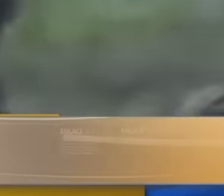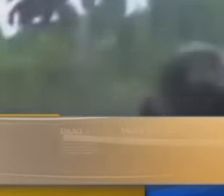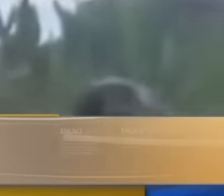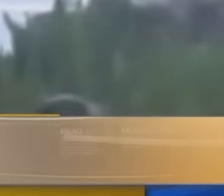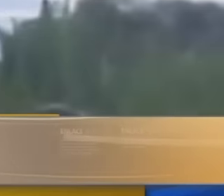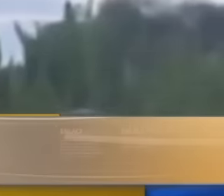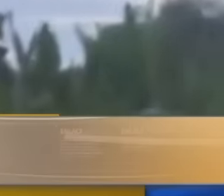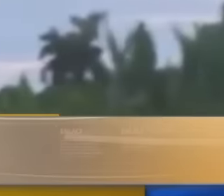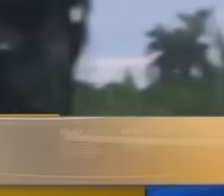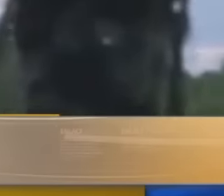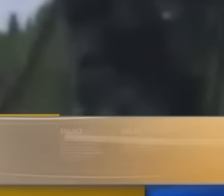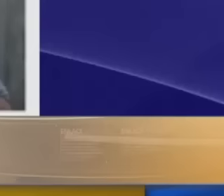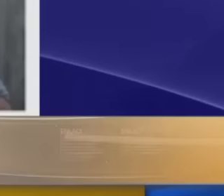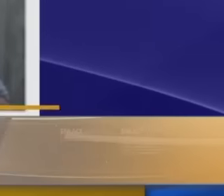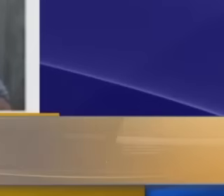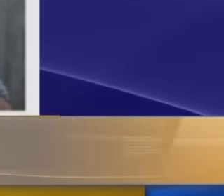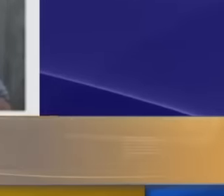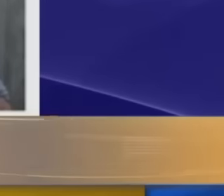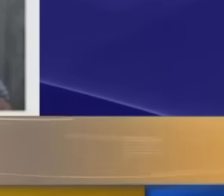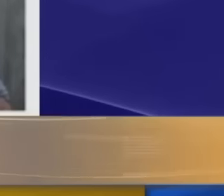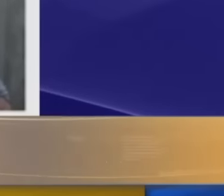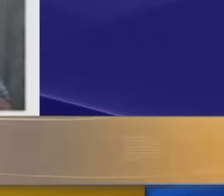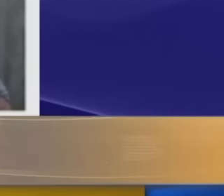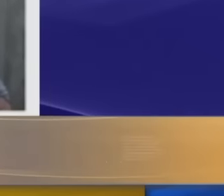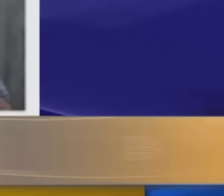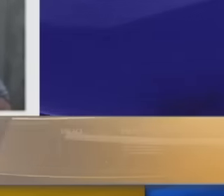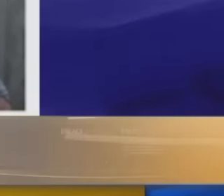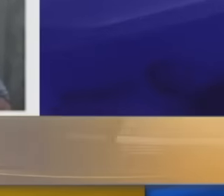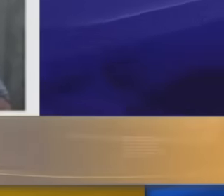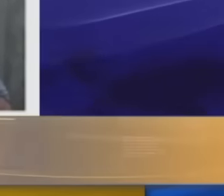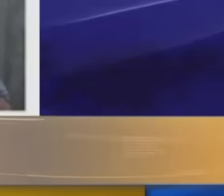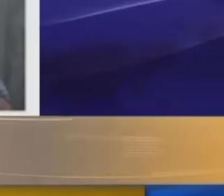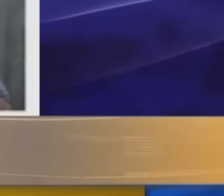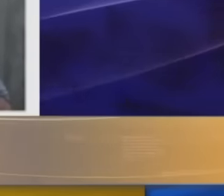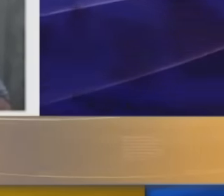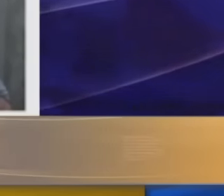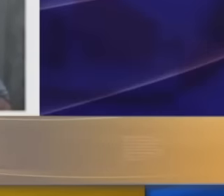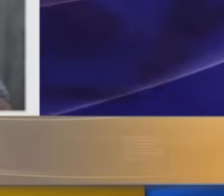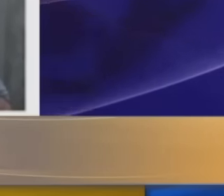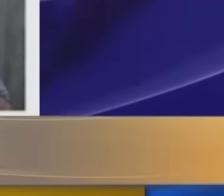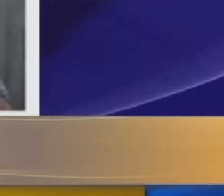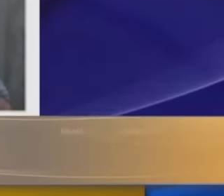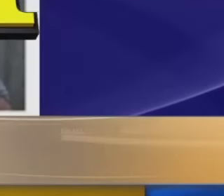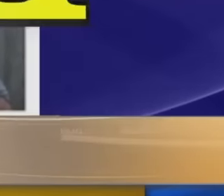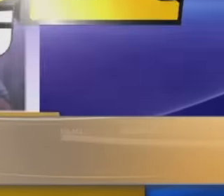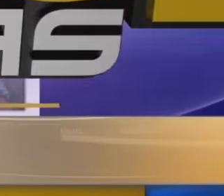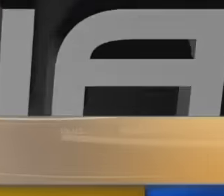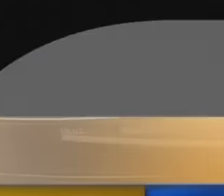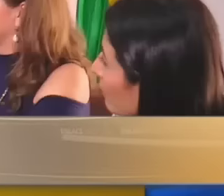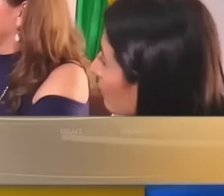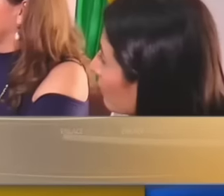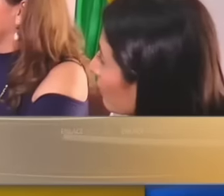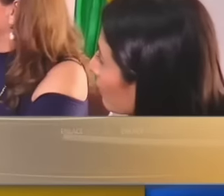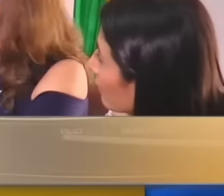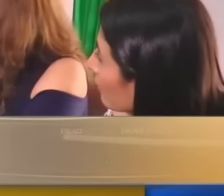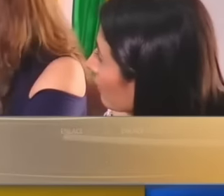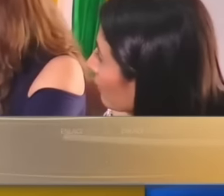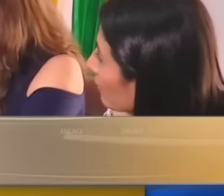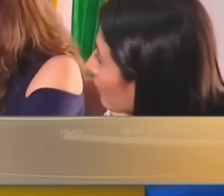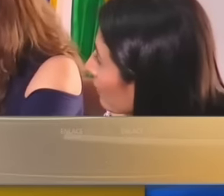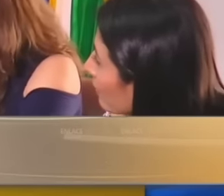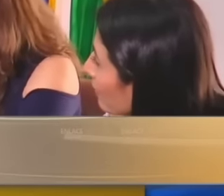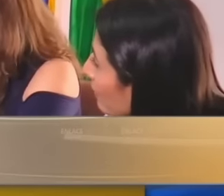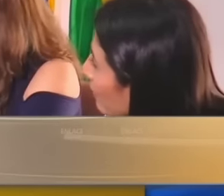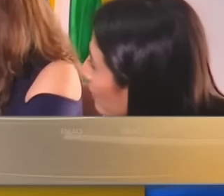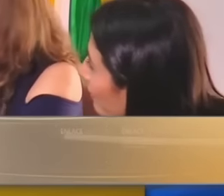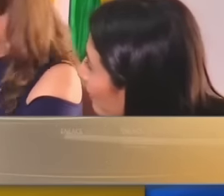en su departamento. Confirmó que los subversivos fueron ultimados en zona de preconcentración de esta zona rural del sur de Bolívar. Alcaldía de Barranca